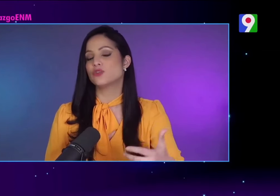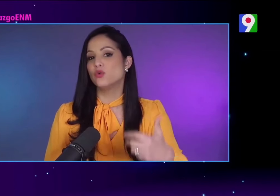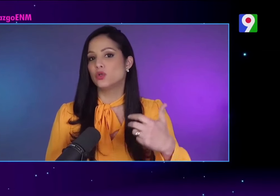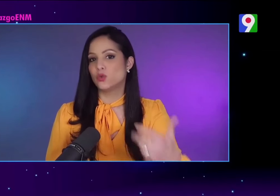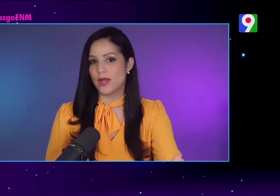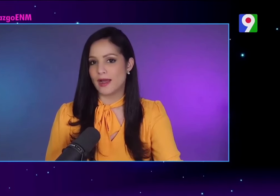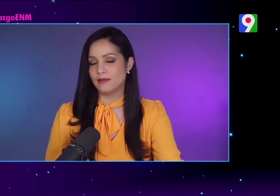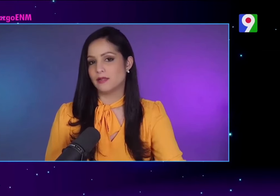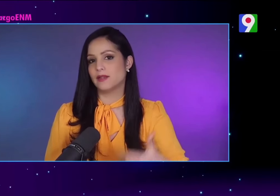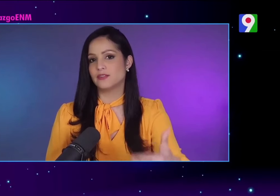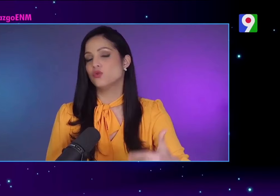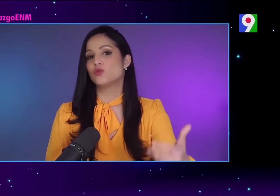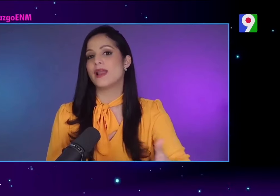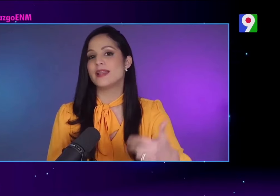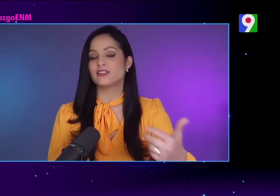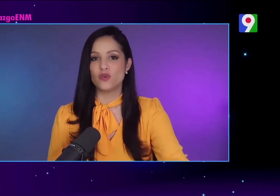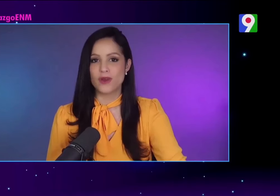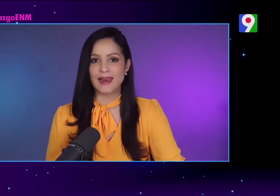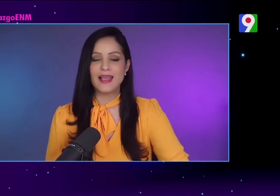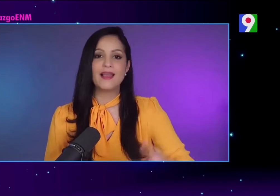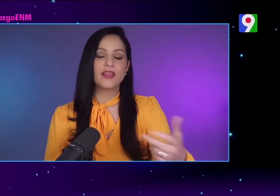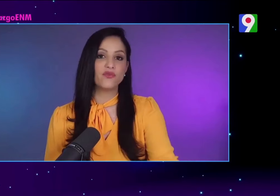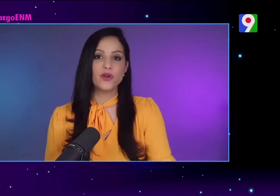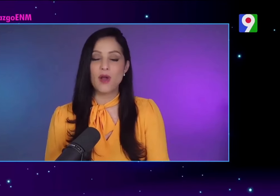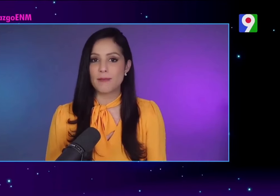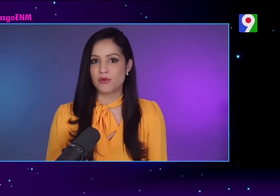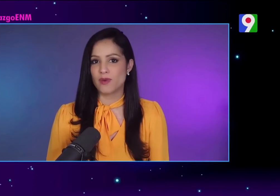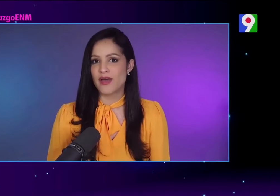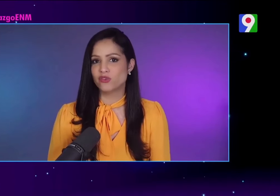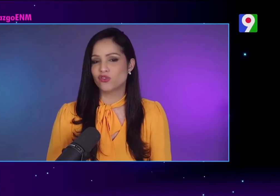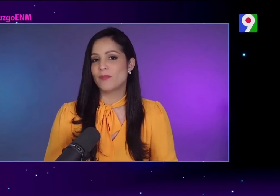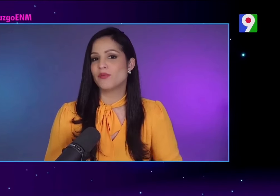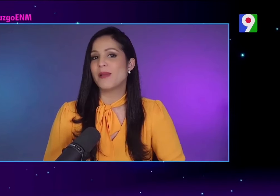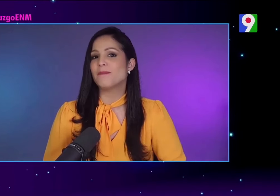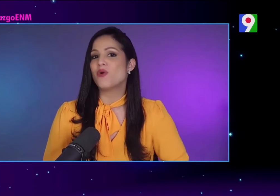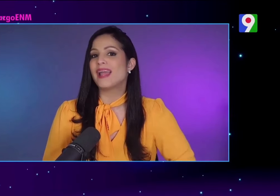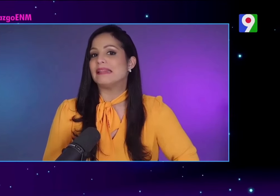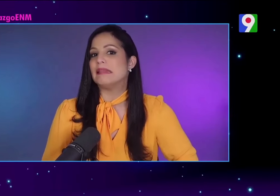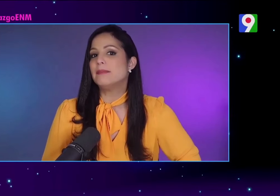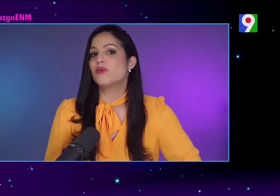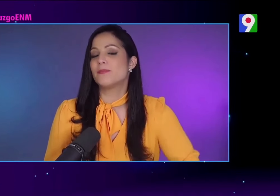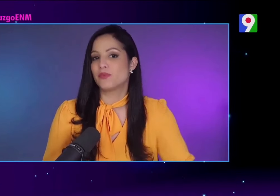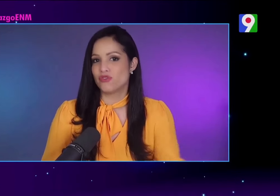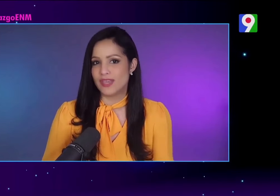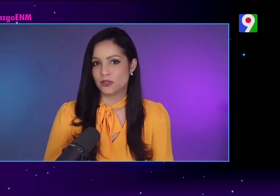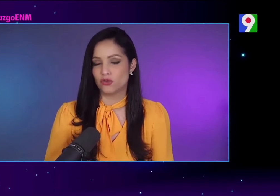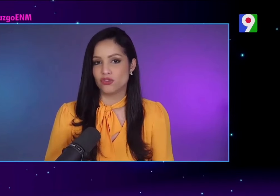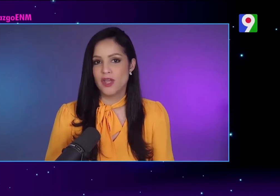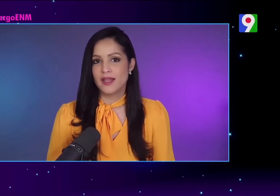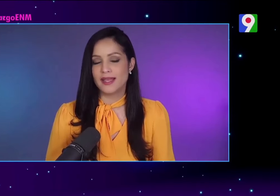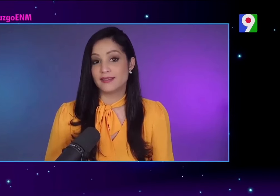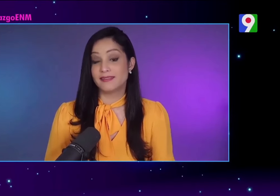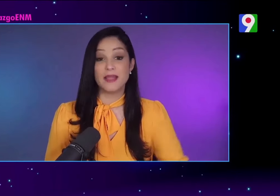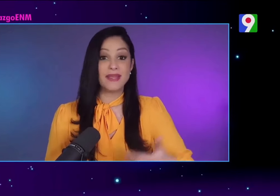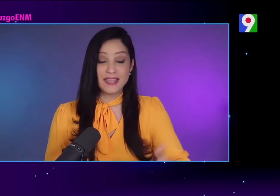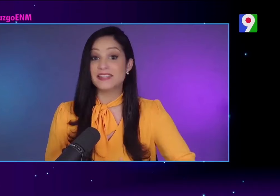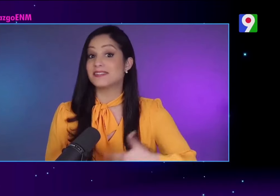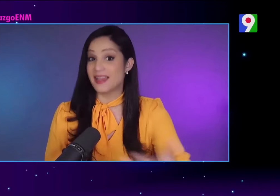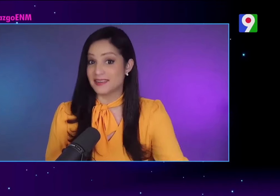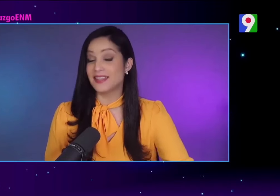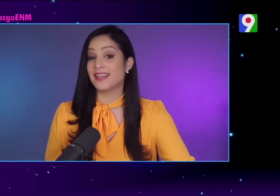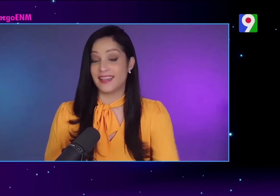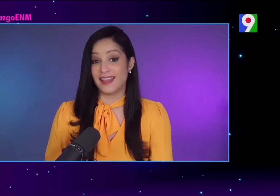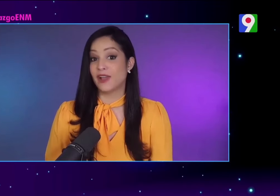interés cultural de interés cultural nacional que fueron aprobados o sea por ejemplo Qué tipo de proyectos eh deberían